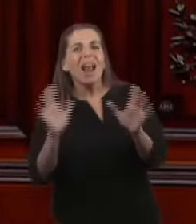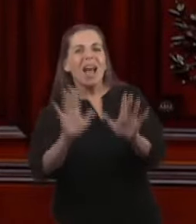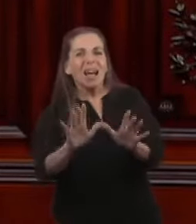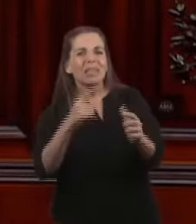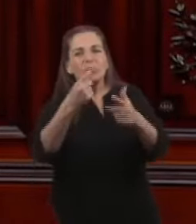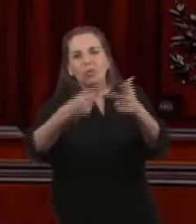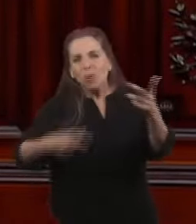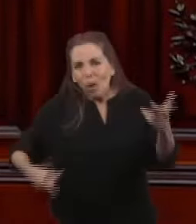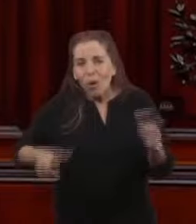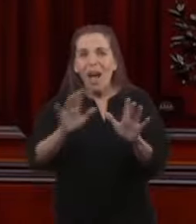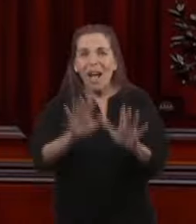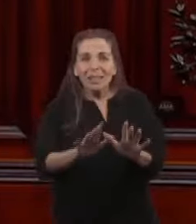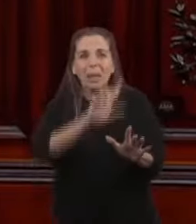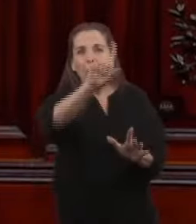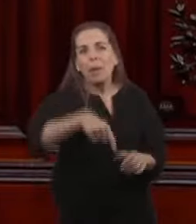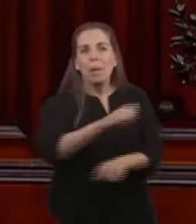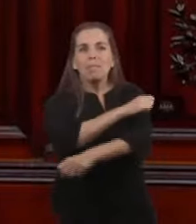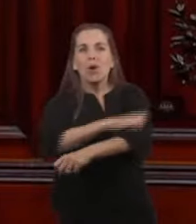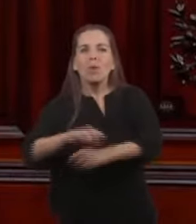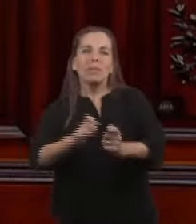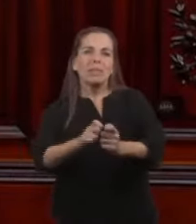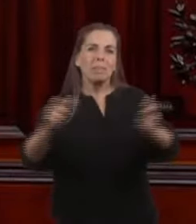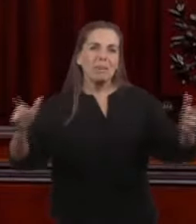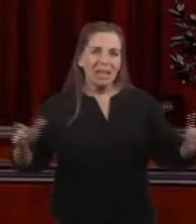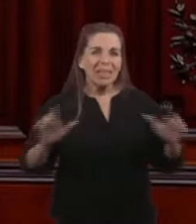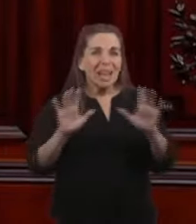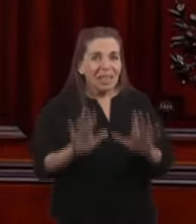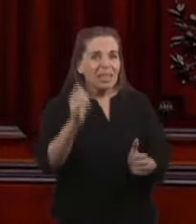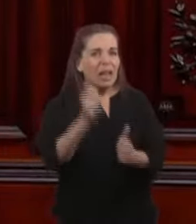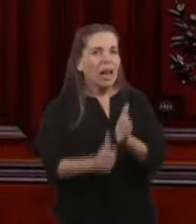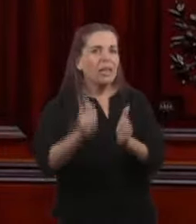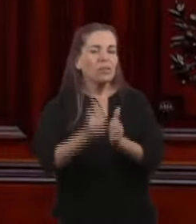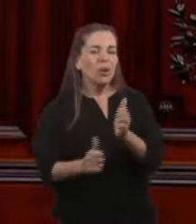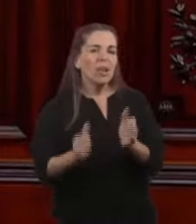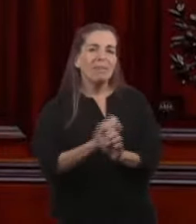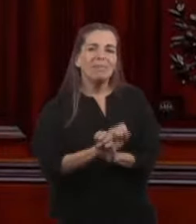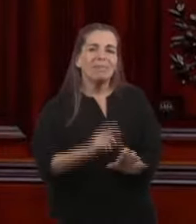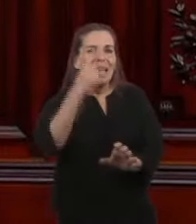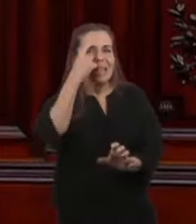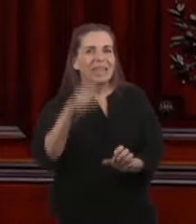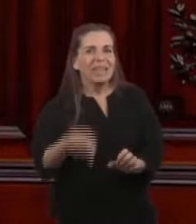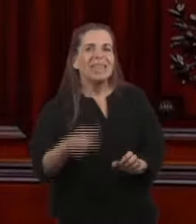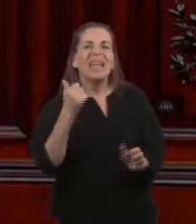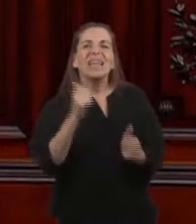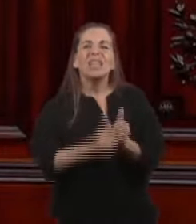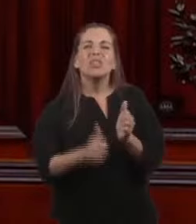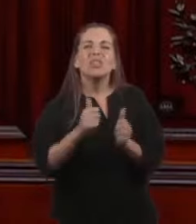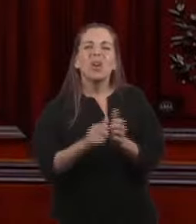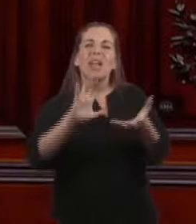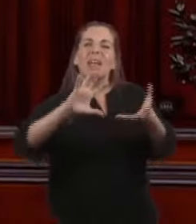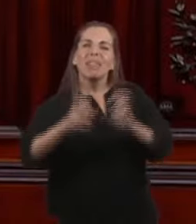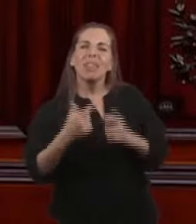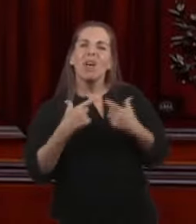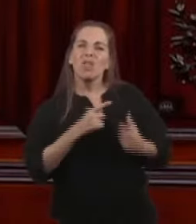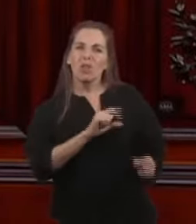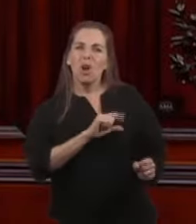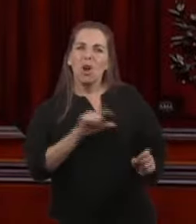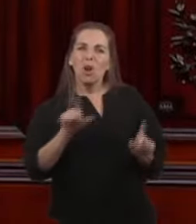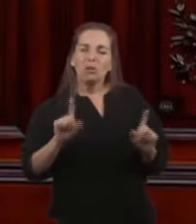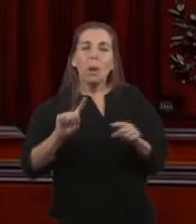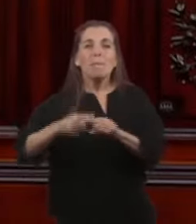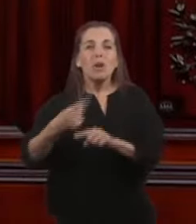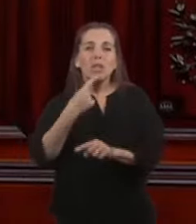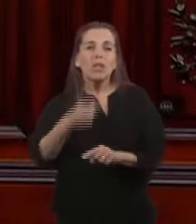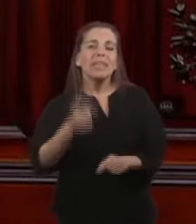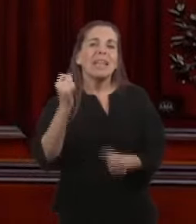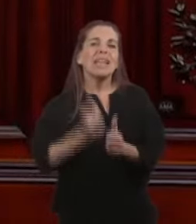la indigencia Esta es la triste historia Argentina de lo que los políticos y analistas llaman política económica que no ha sida